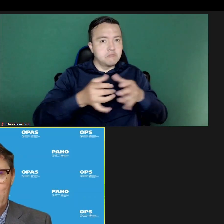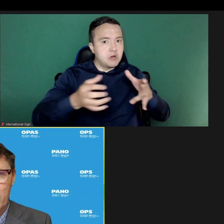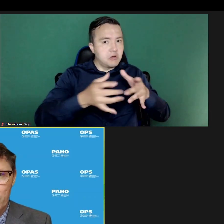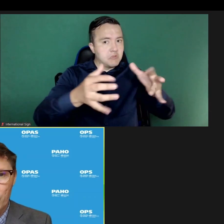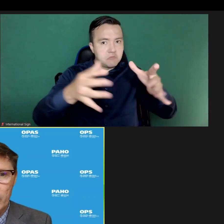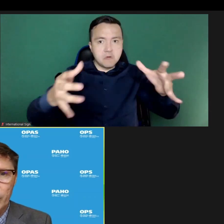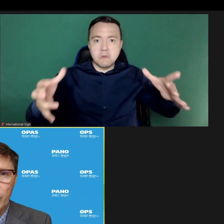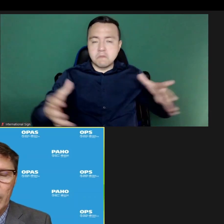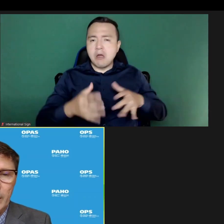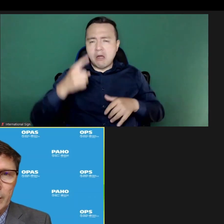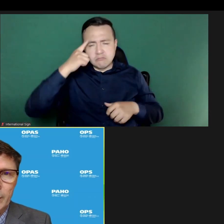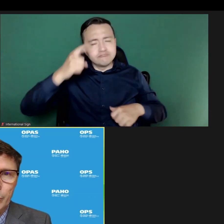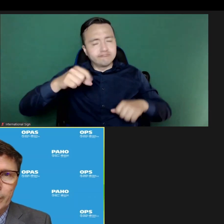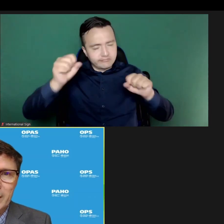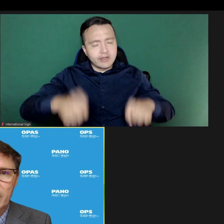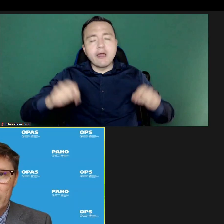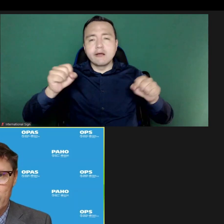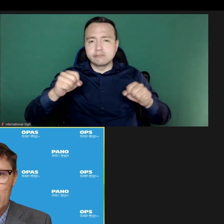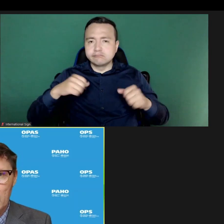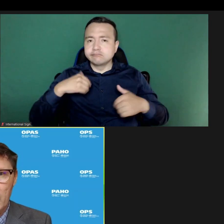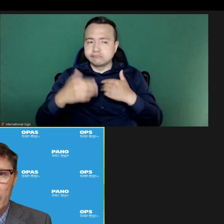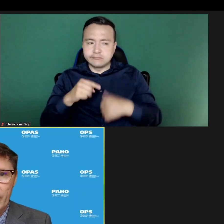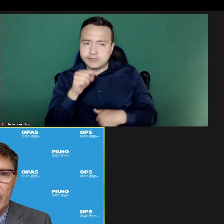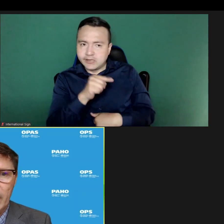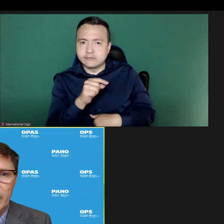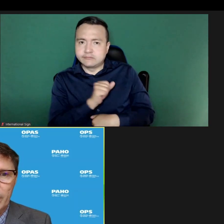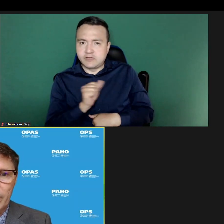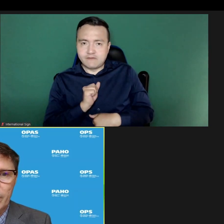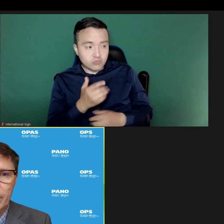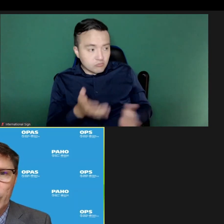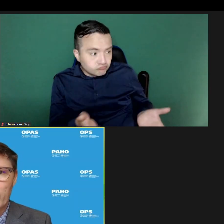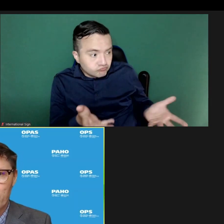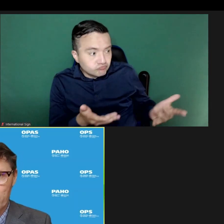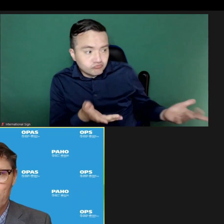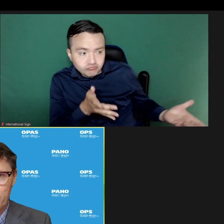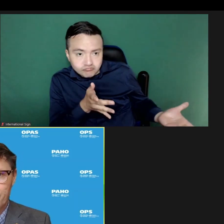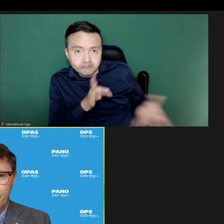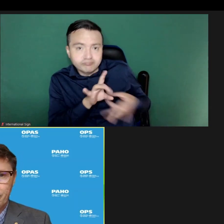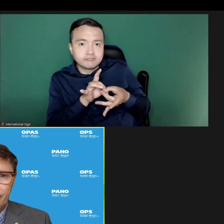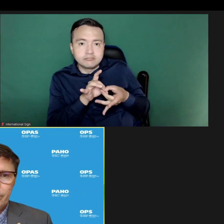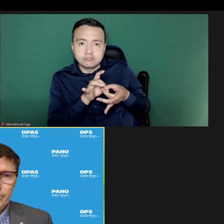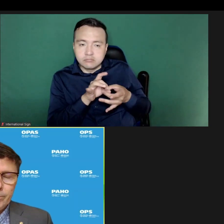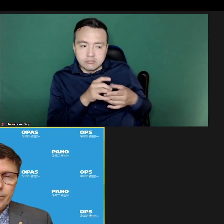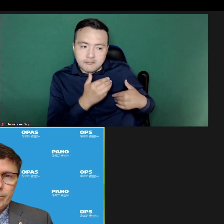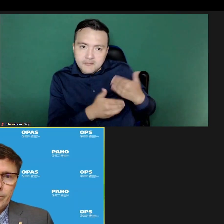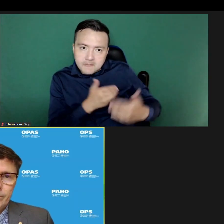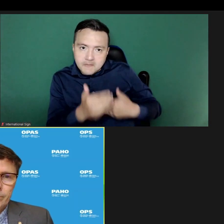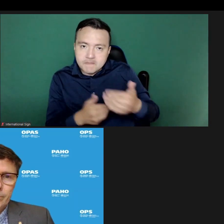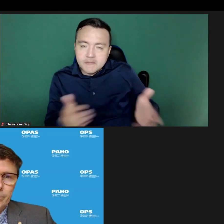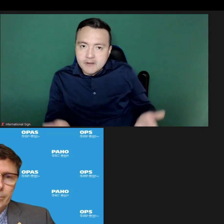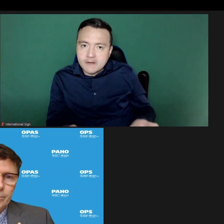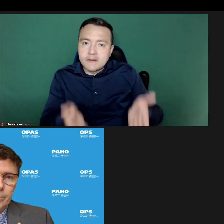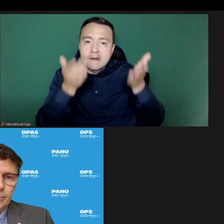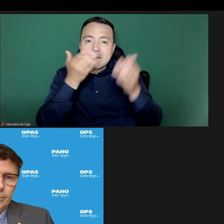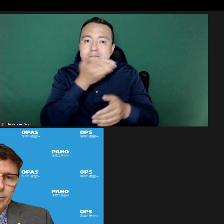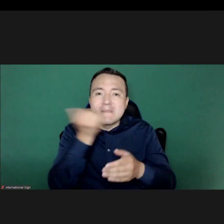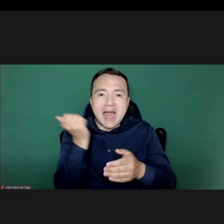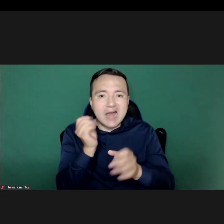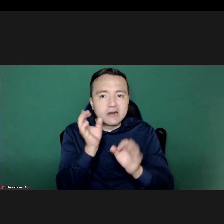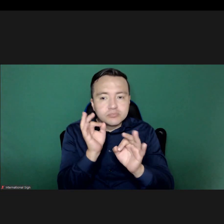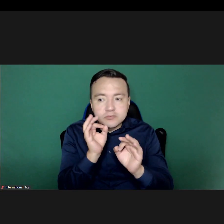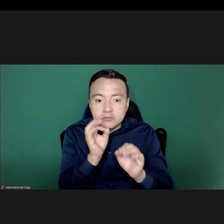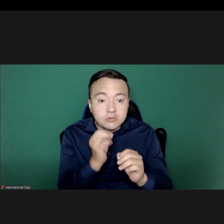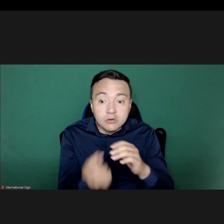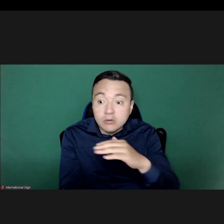poder lograr que ellos también estén dispuestos a participar para mejorar las respuestas a las CNTs y la salud